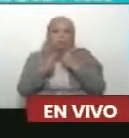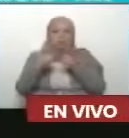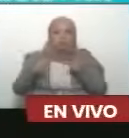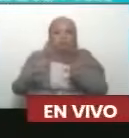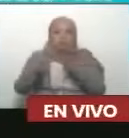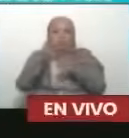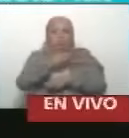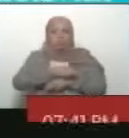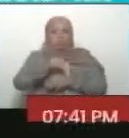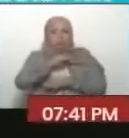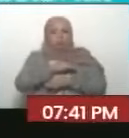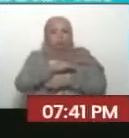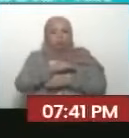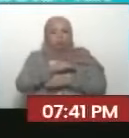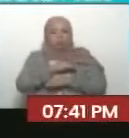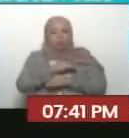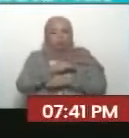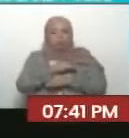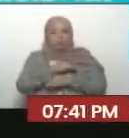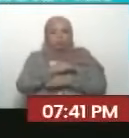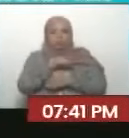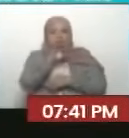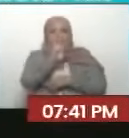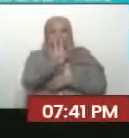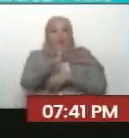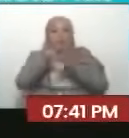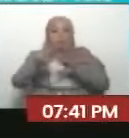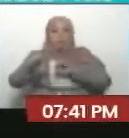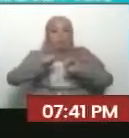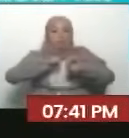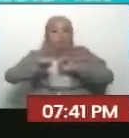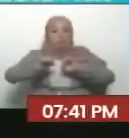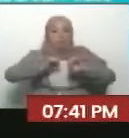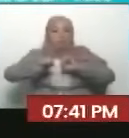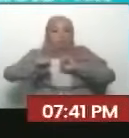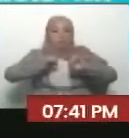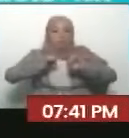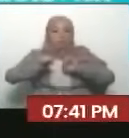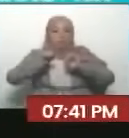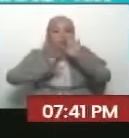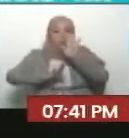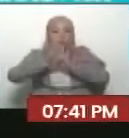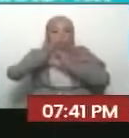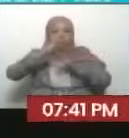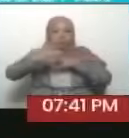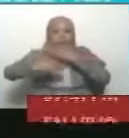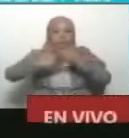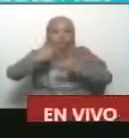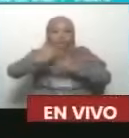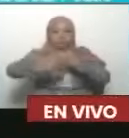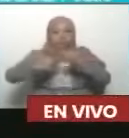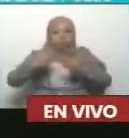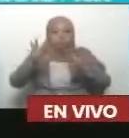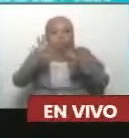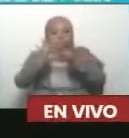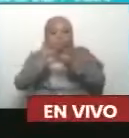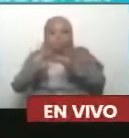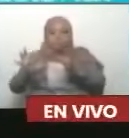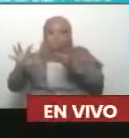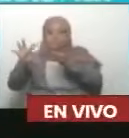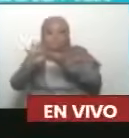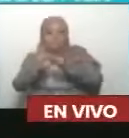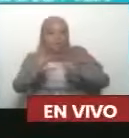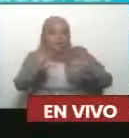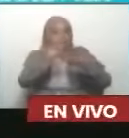sociales. Son 43 movimientos que hemos venido construyendo, articulando, configurando,